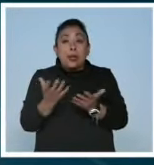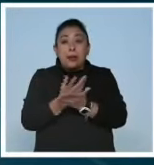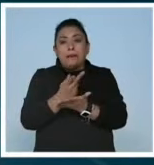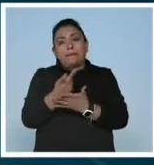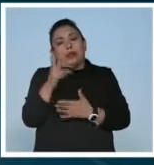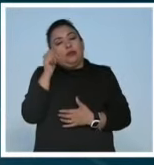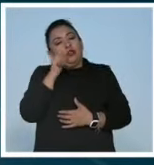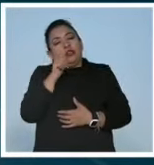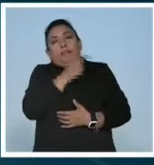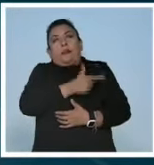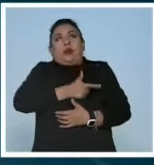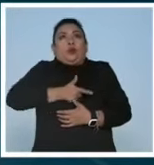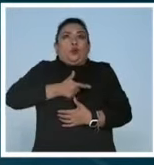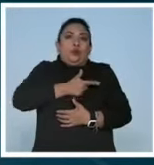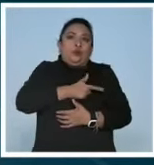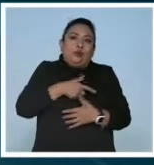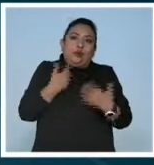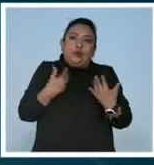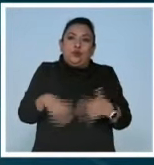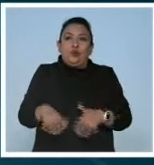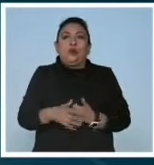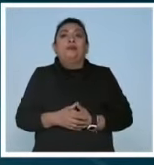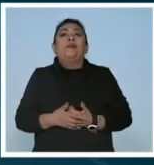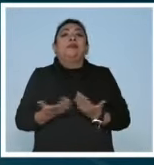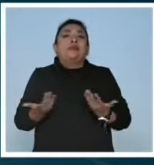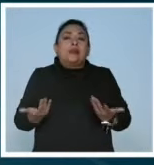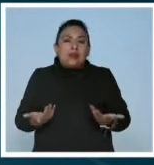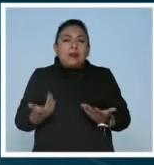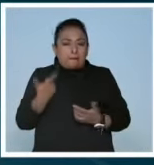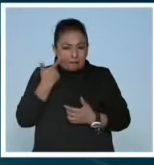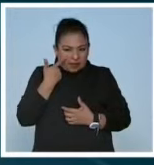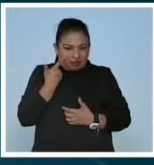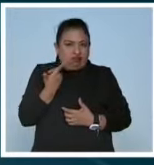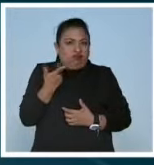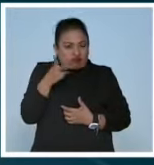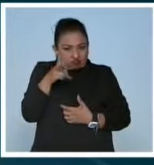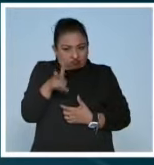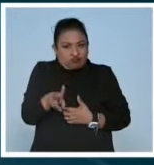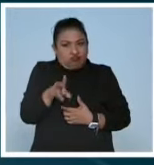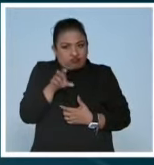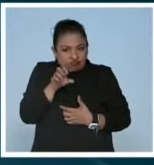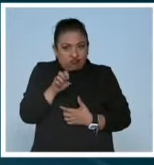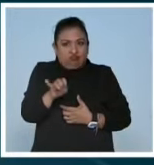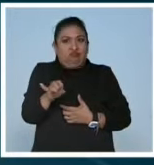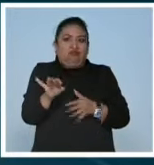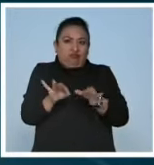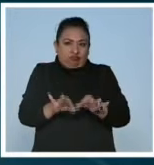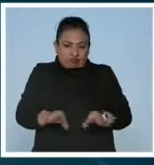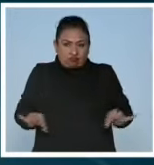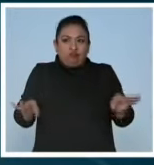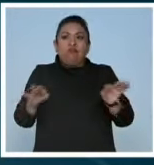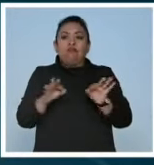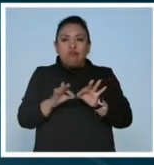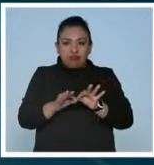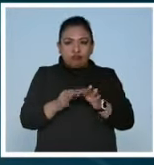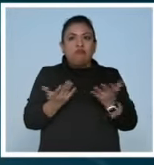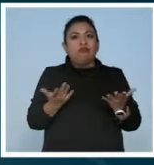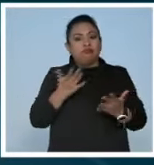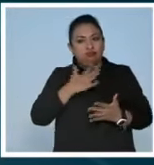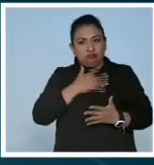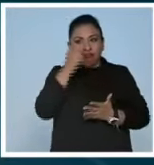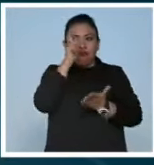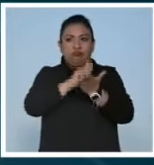da gusto porque es la verificación de alguna manera muy importante de que eres